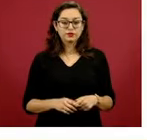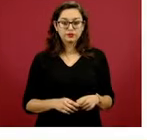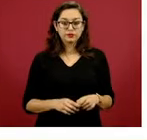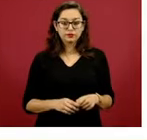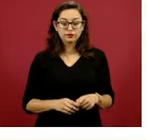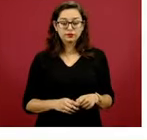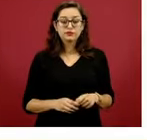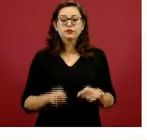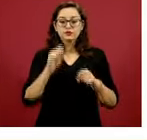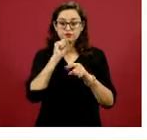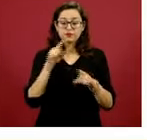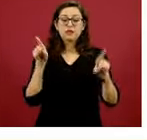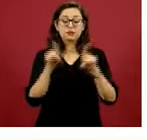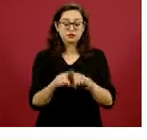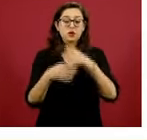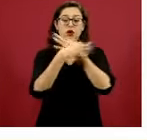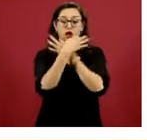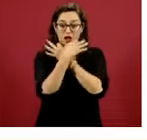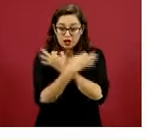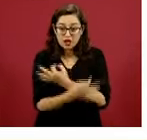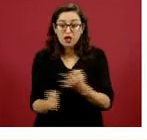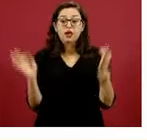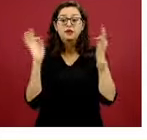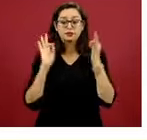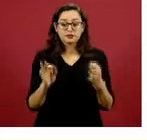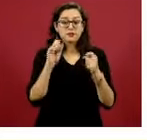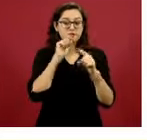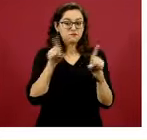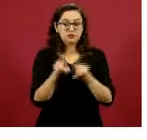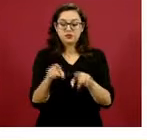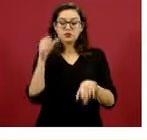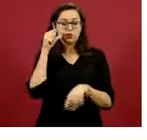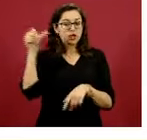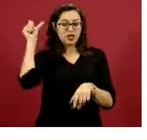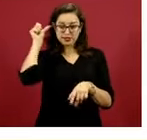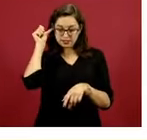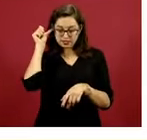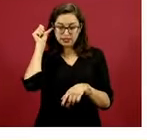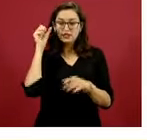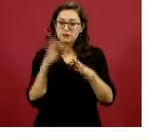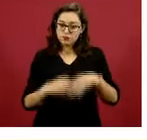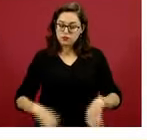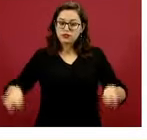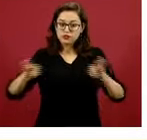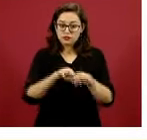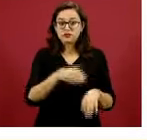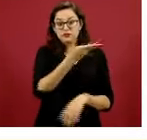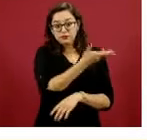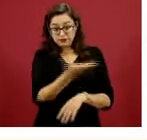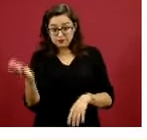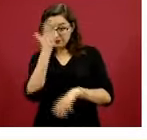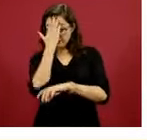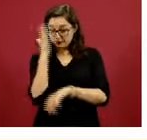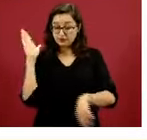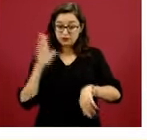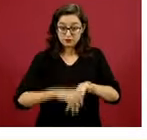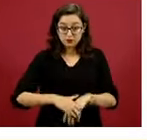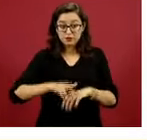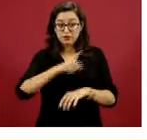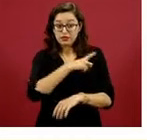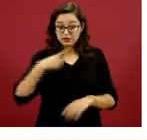recordar el mismo aviso que el doctor López-Gatell hizo ayer, para recordarle especialmente a la población general. Estamos